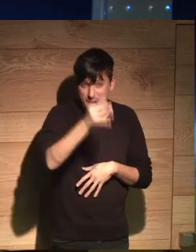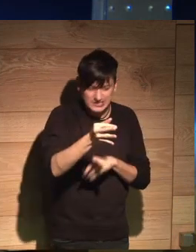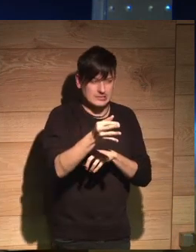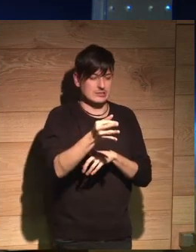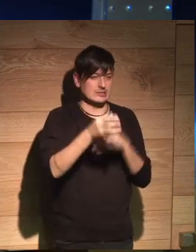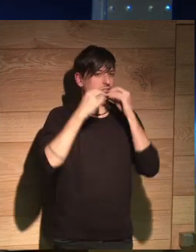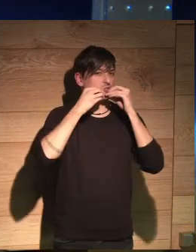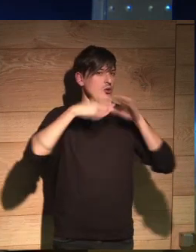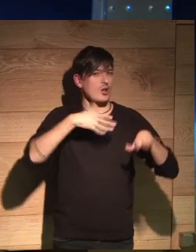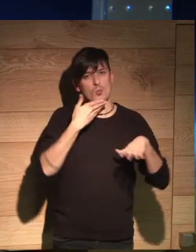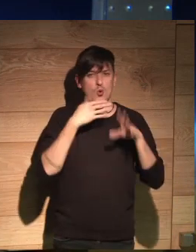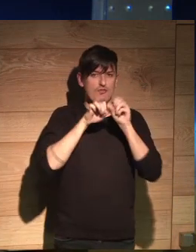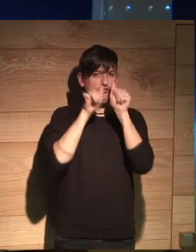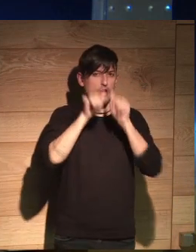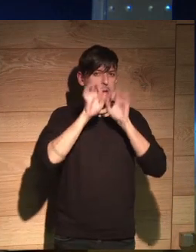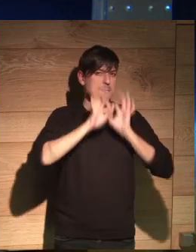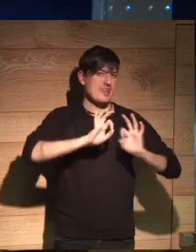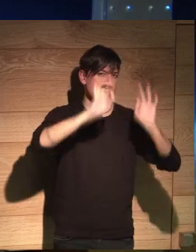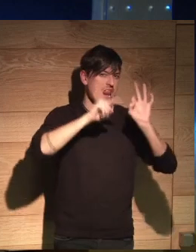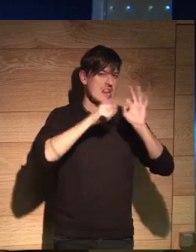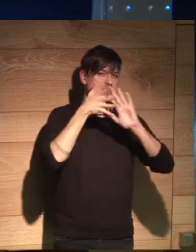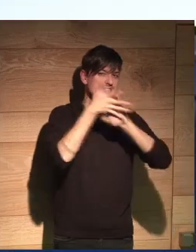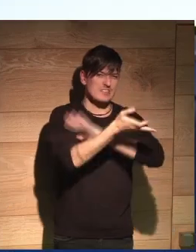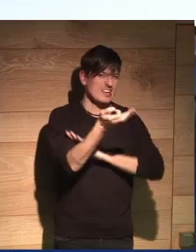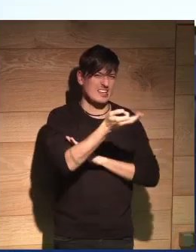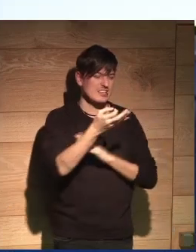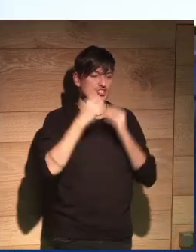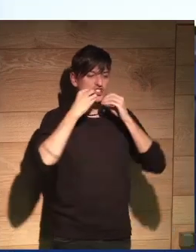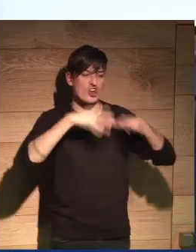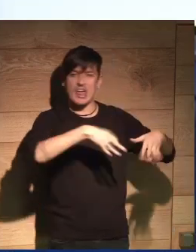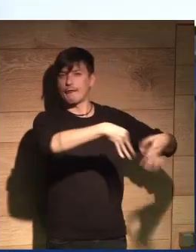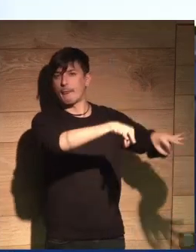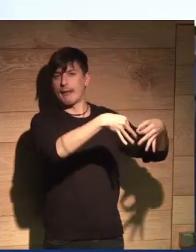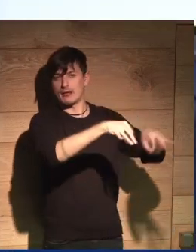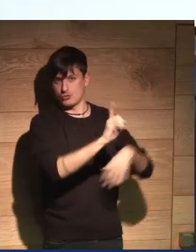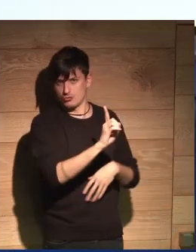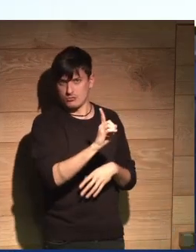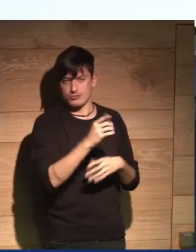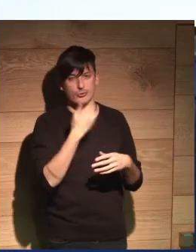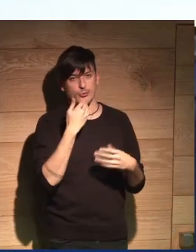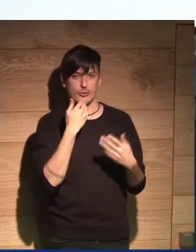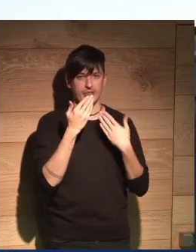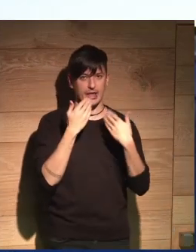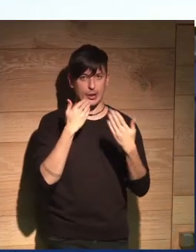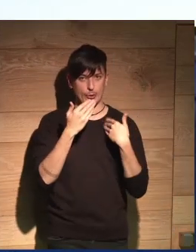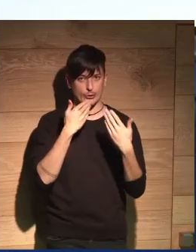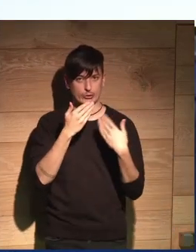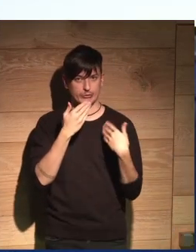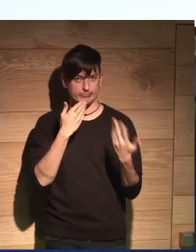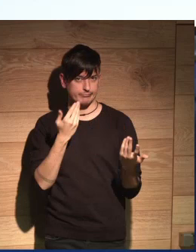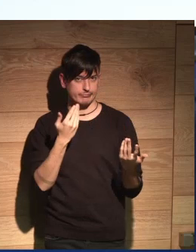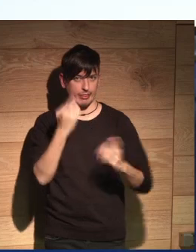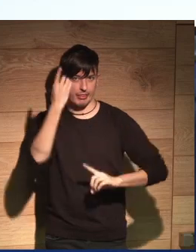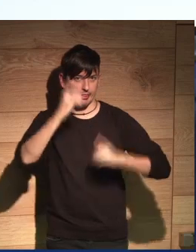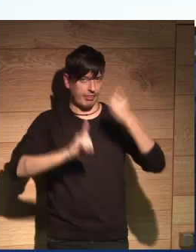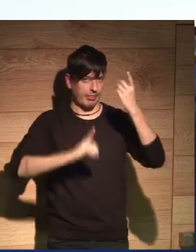forma especial. Una forma especial a qué me refiero. No eran historias normales, son diálogos. Diálogos entre personas